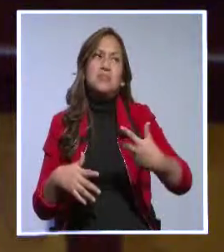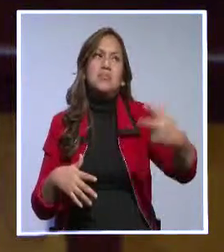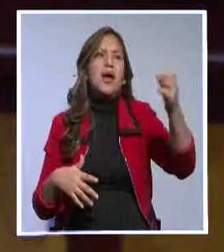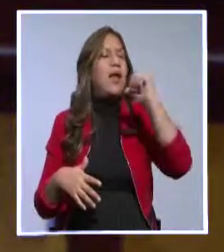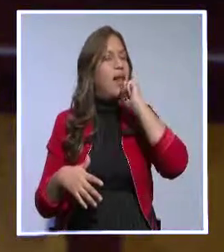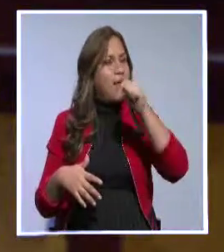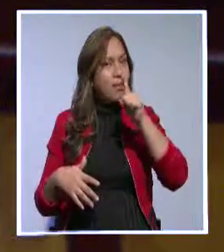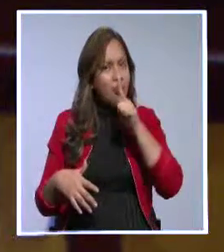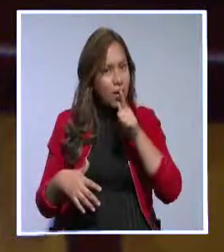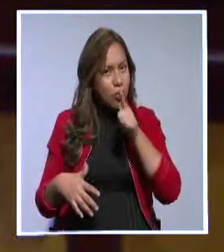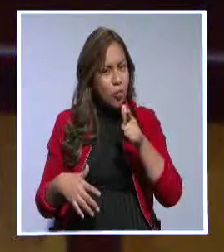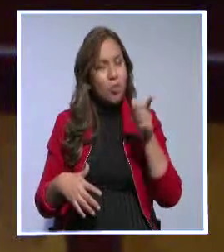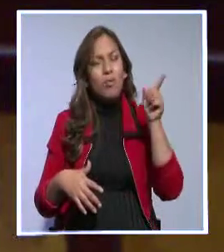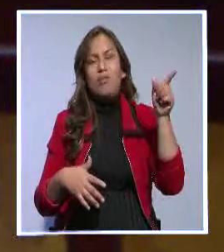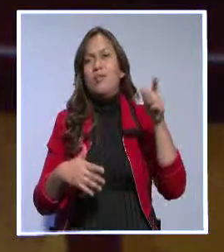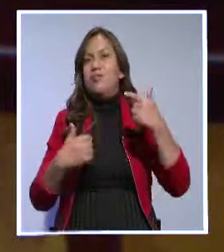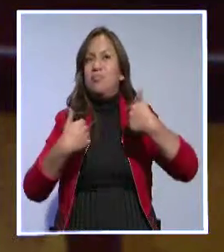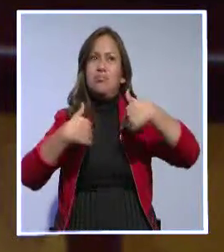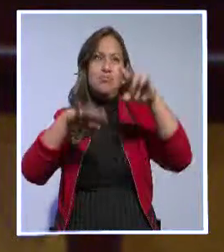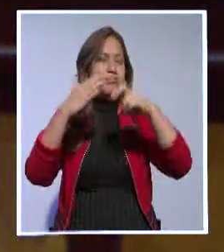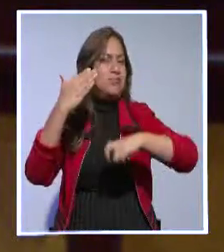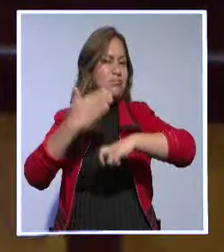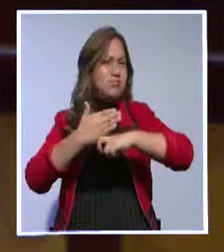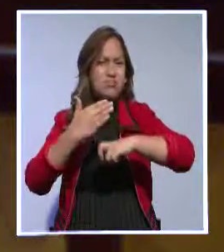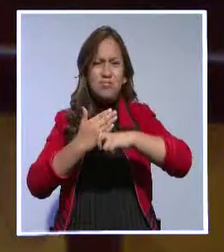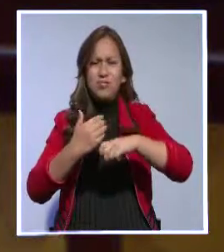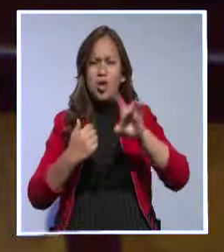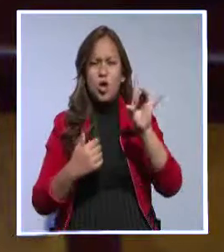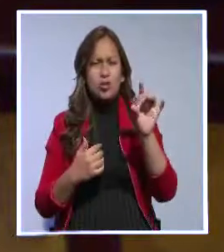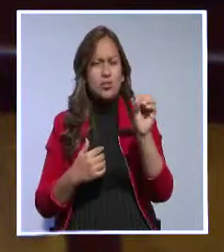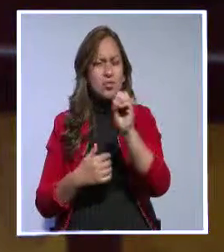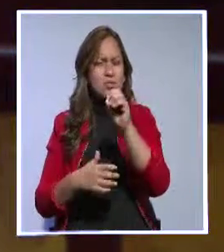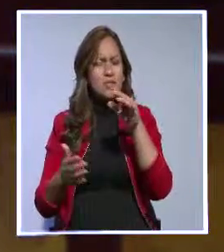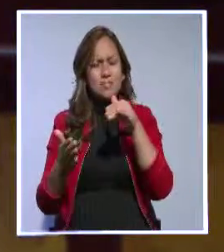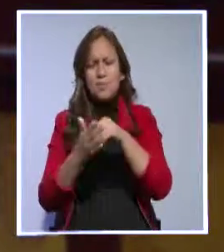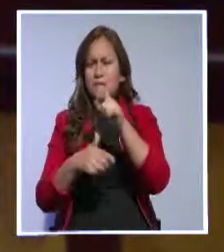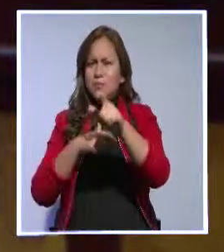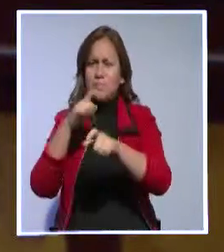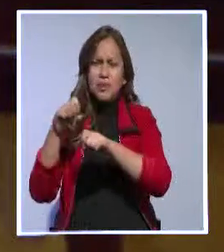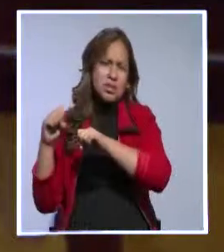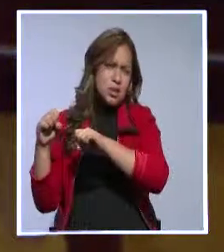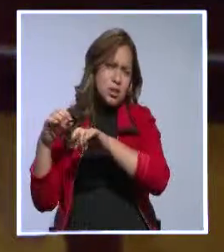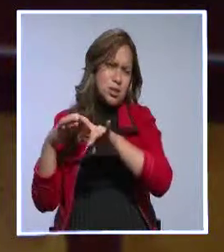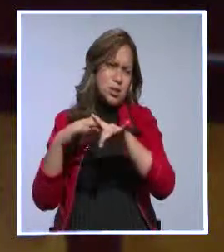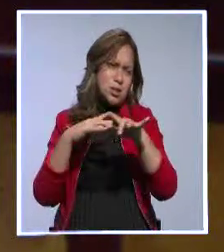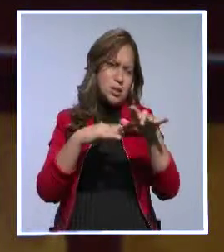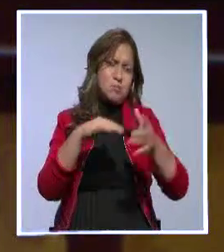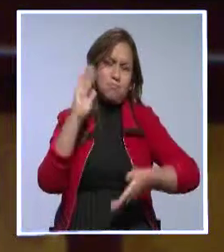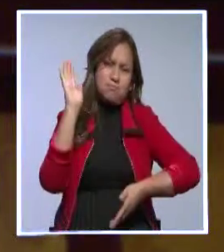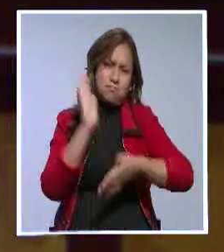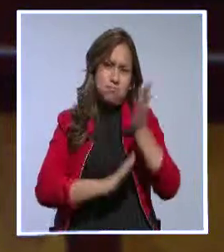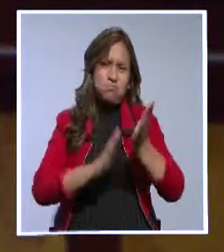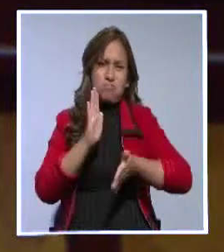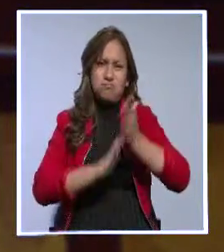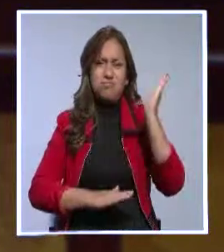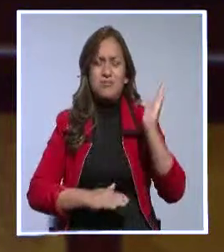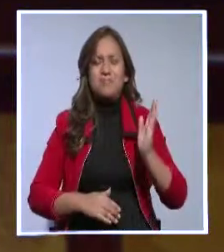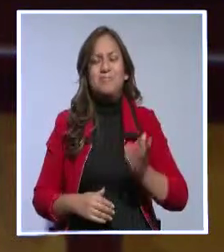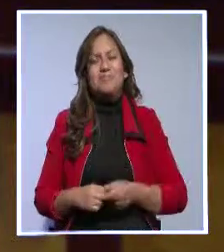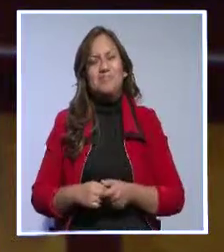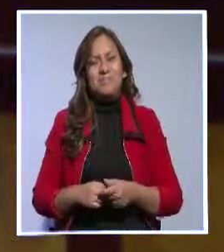en los terminales alrededor de 300.000 personas se registró a través de emt que los buses trasladaron a estas personas